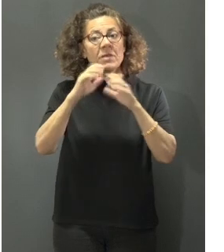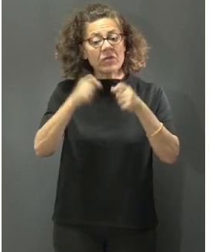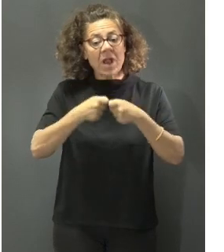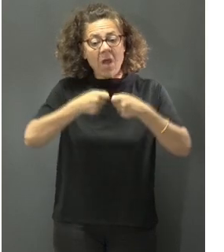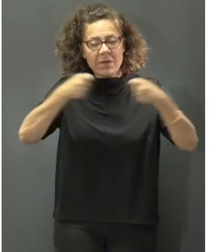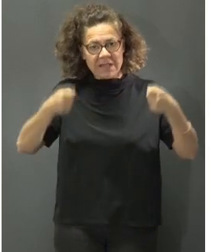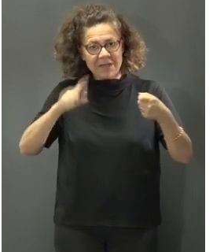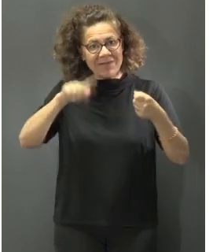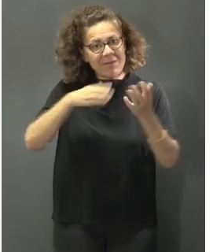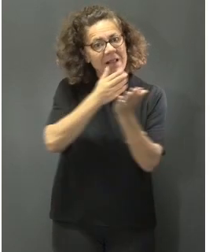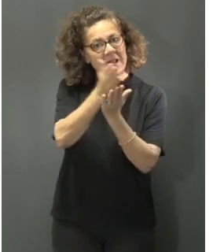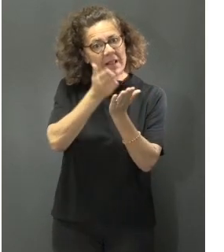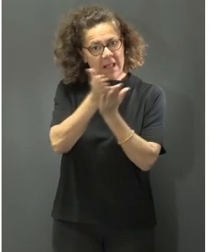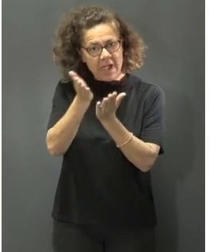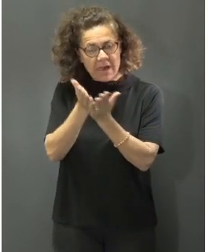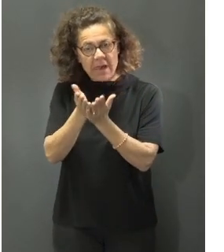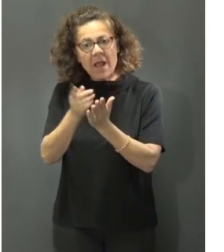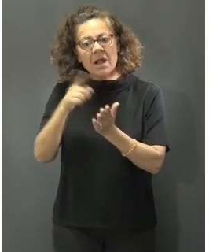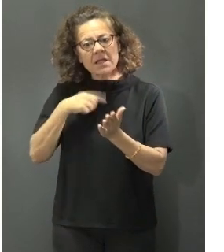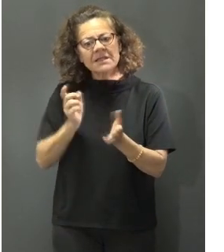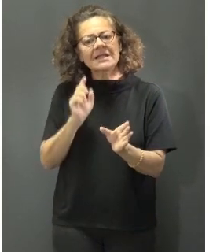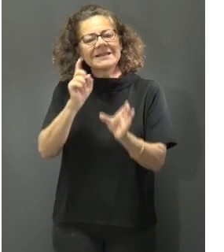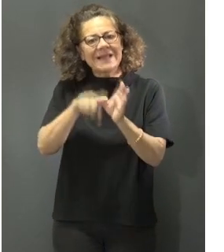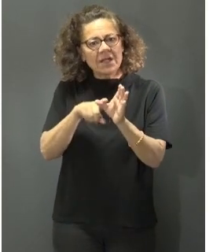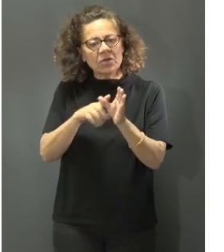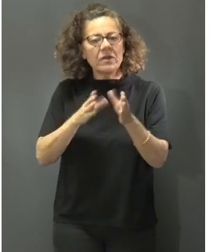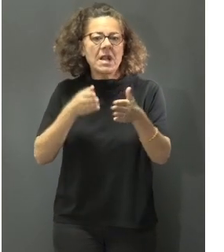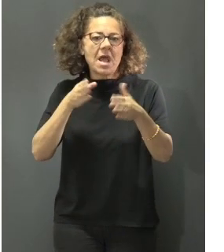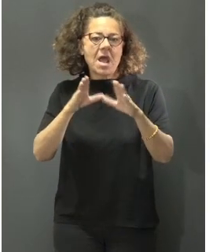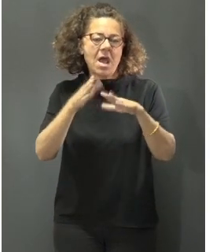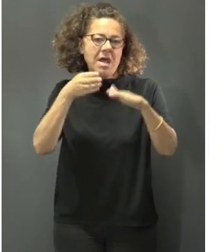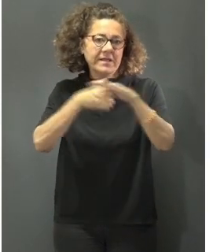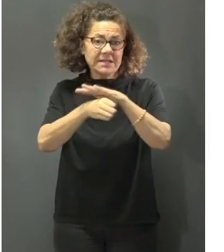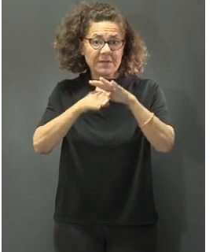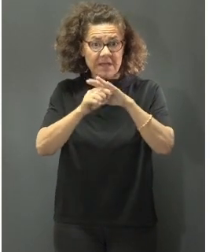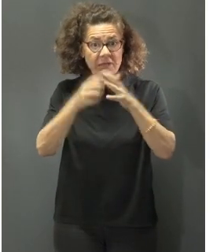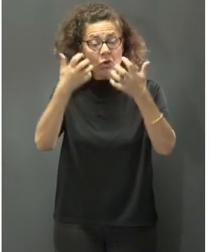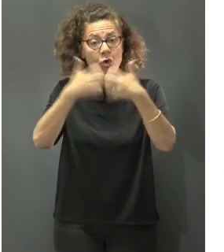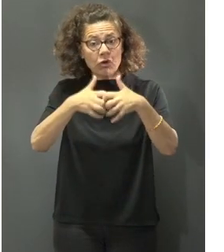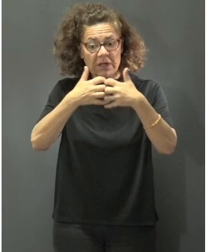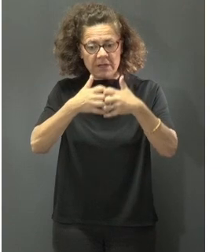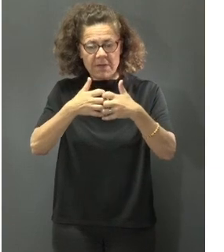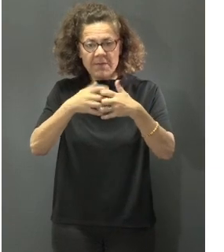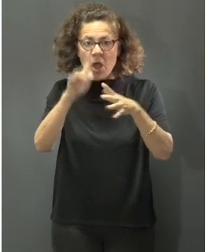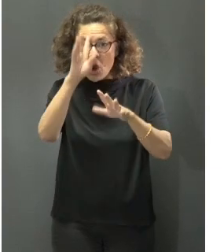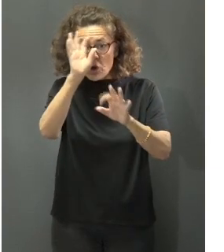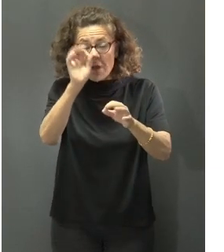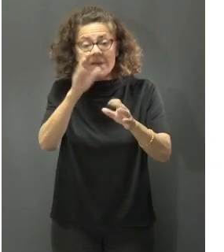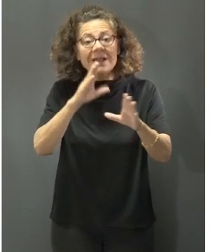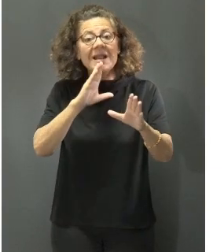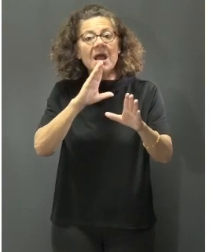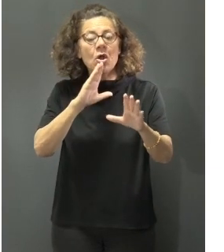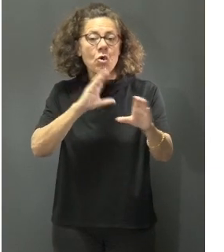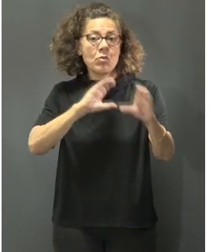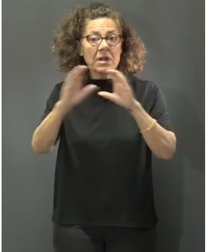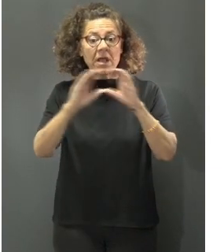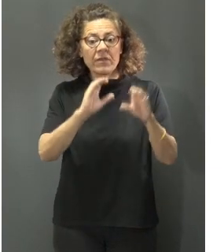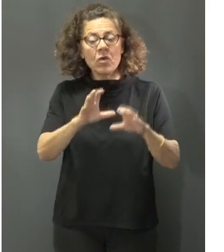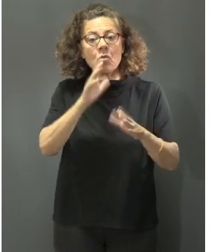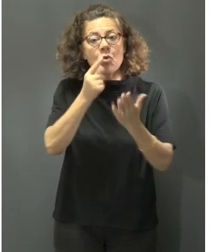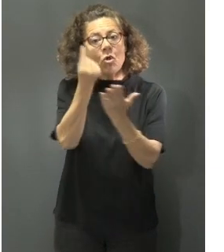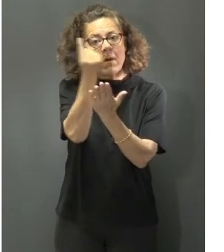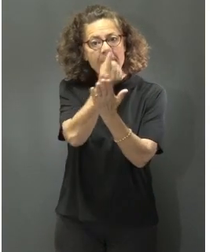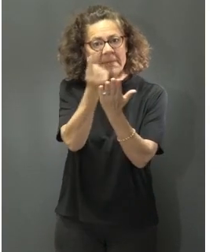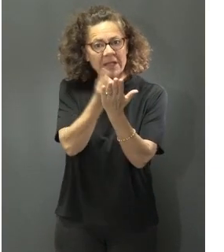y alternativa que forman parte de la accesibilidad cognitiva. Evidentemente, la comunicación a través de